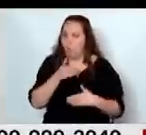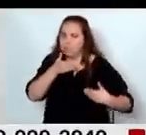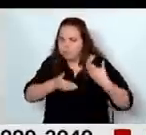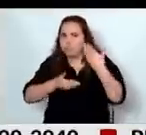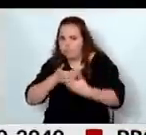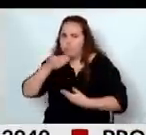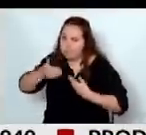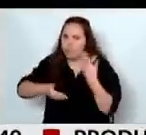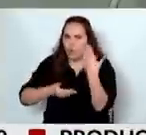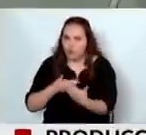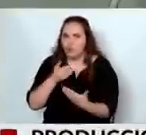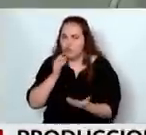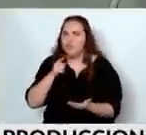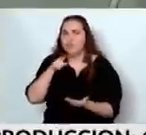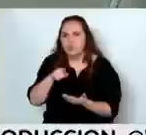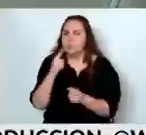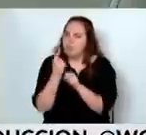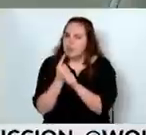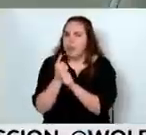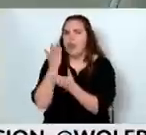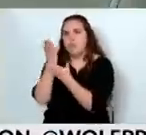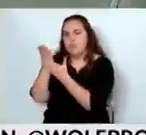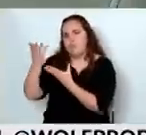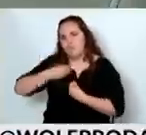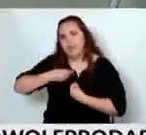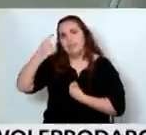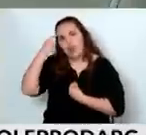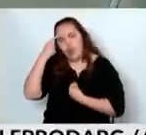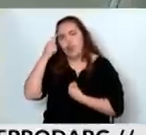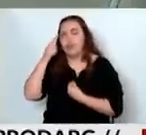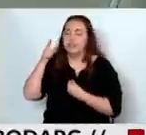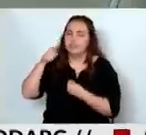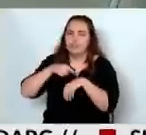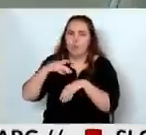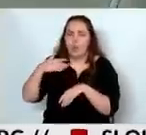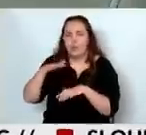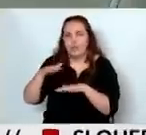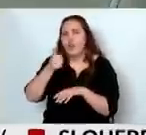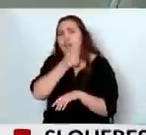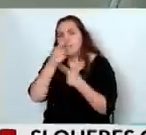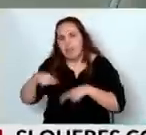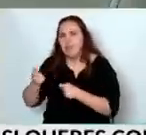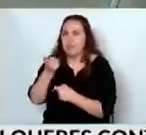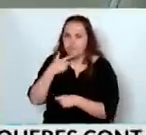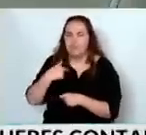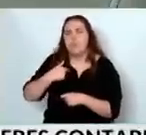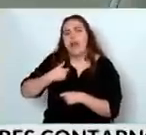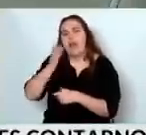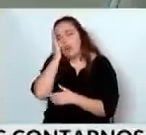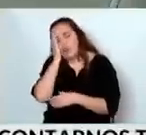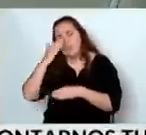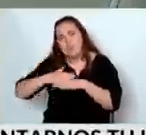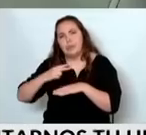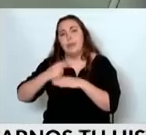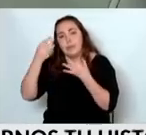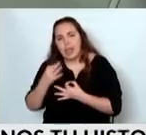proceso. Empecé pidiendo ayuda psicológica, psiquiátrica. En ese momento me dieron también pastillas para poder dormir. Empecé terapia,